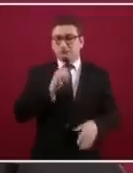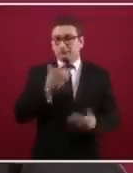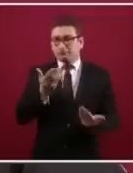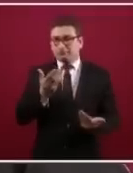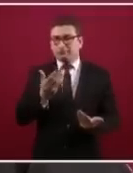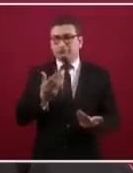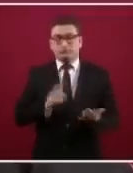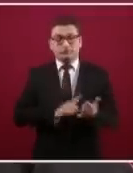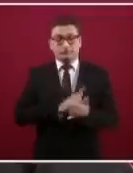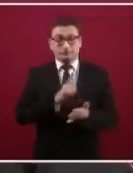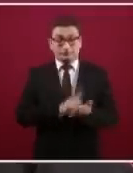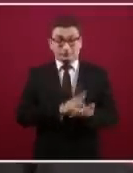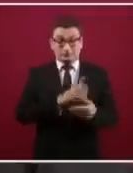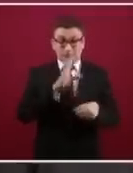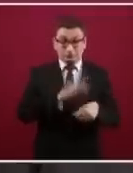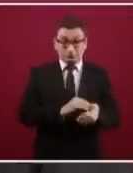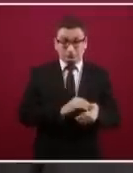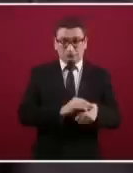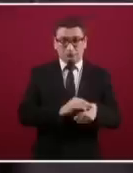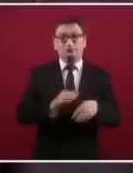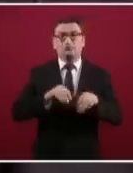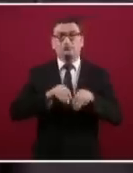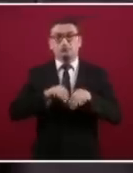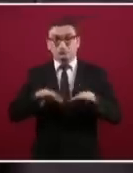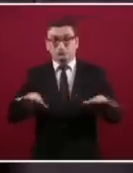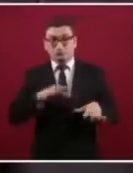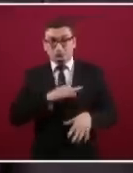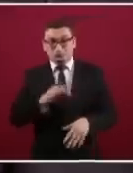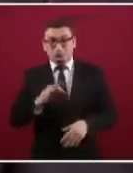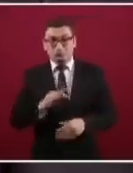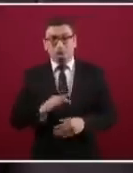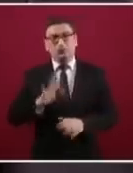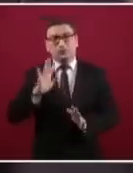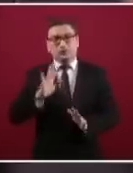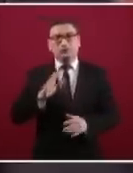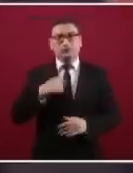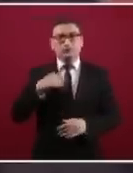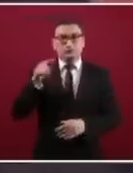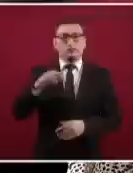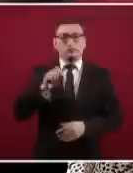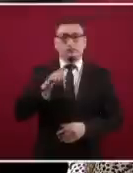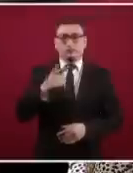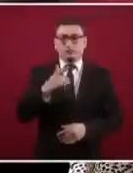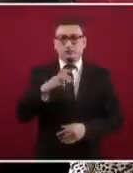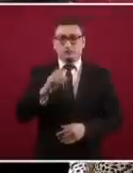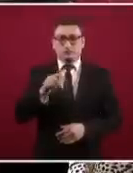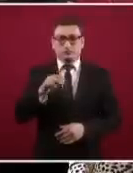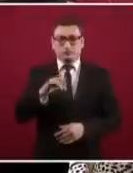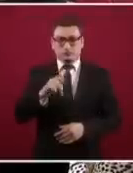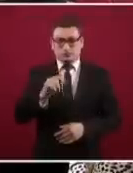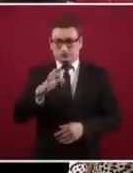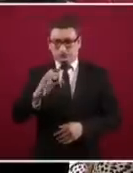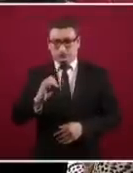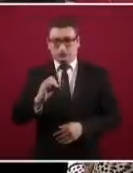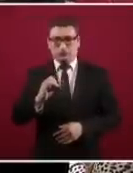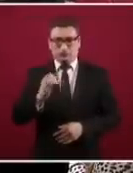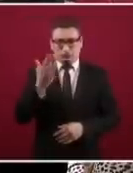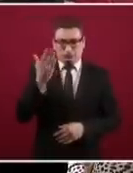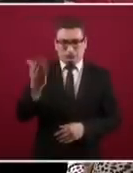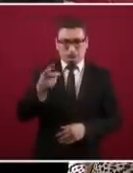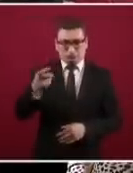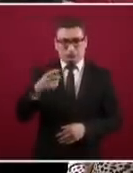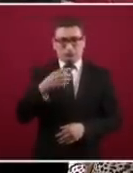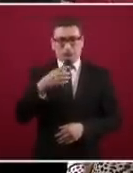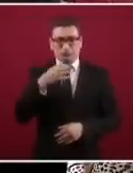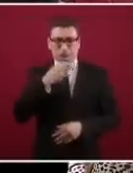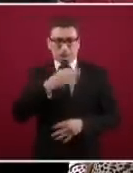Si se puede dar a conocer, le voy a pedir a Santiago Nieto que les